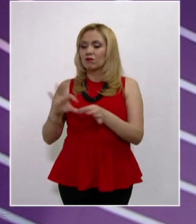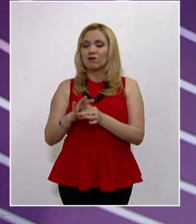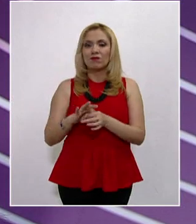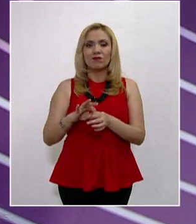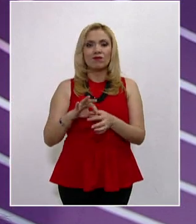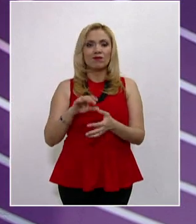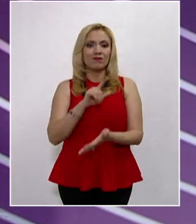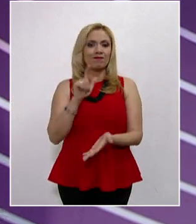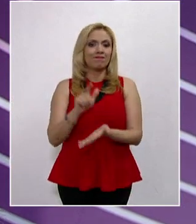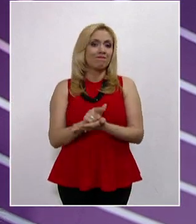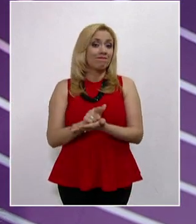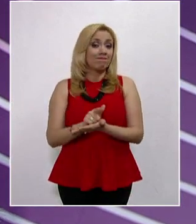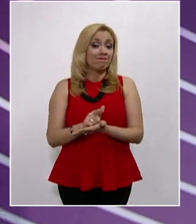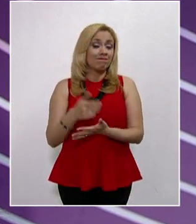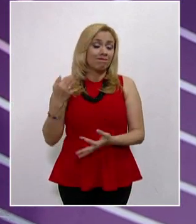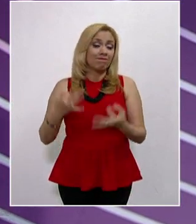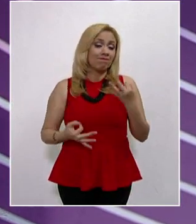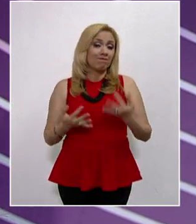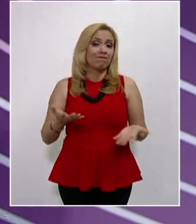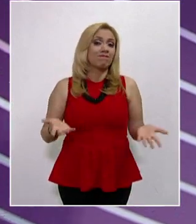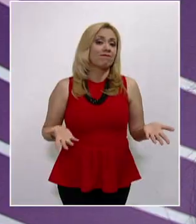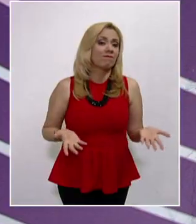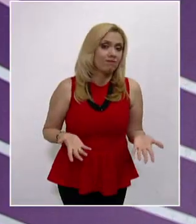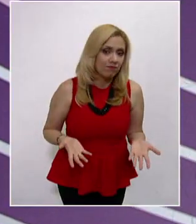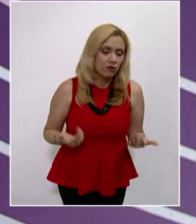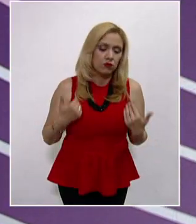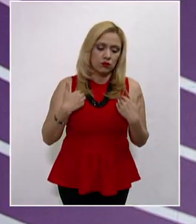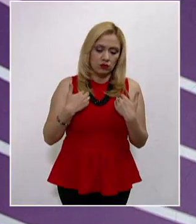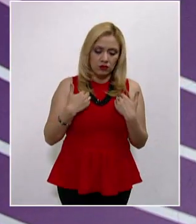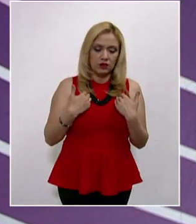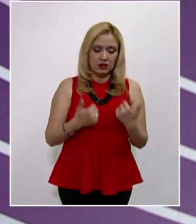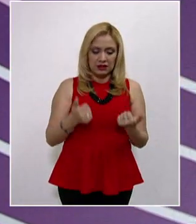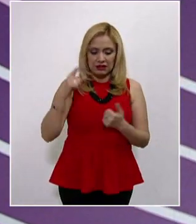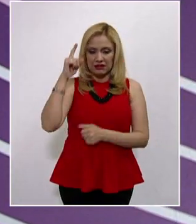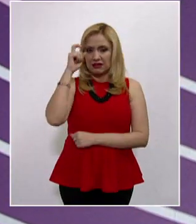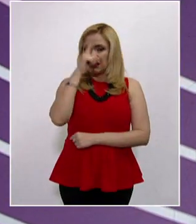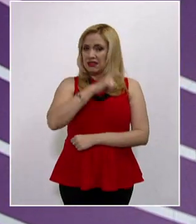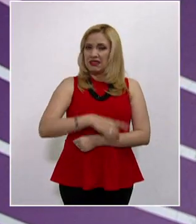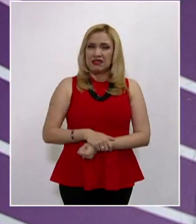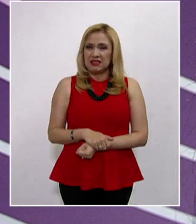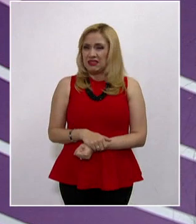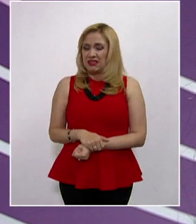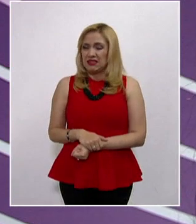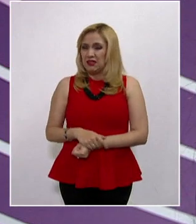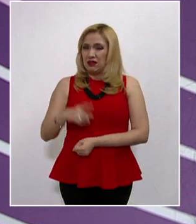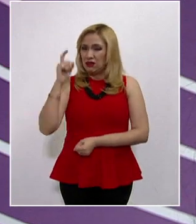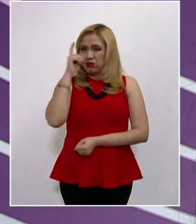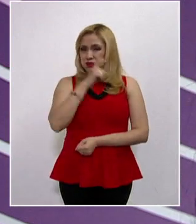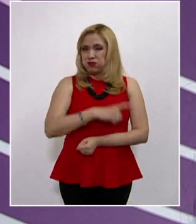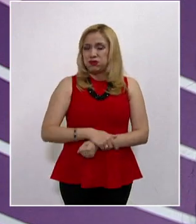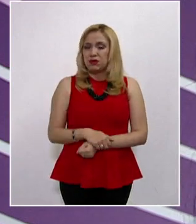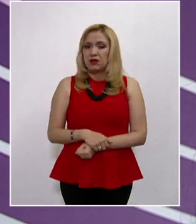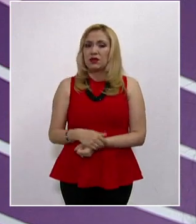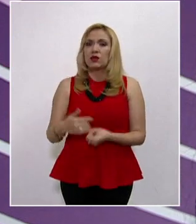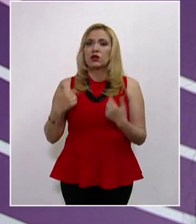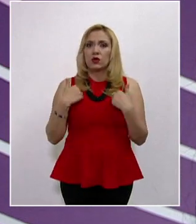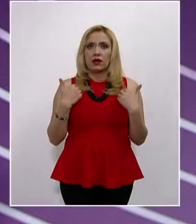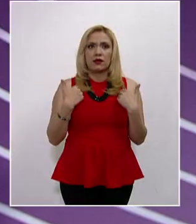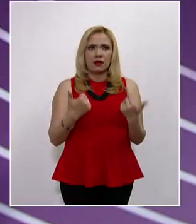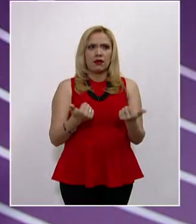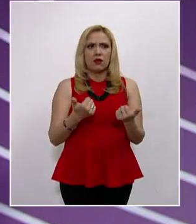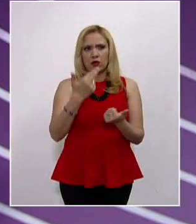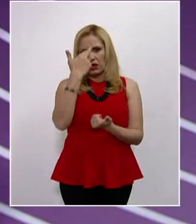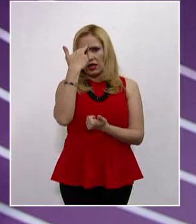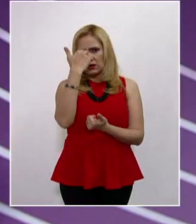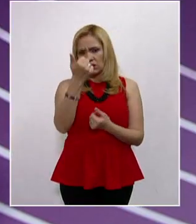la disciplina castrense. La verdad, o sea, entiendo... Muy complejo el tema, sí. Es complejo y entiendo la razón